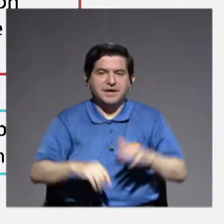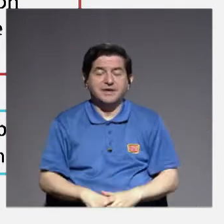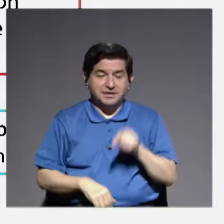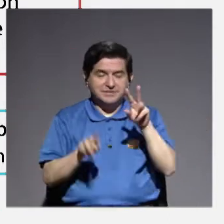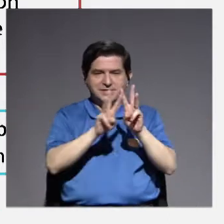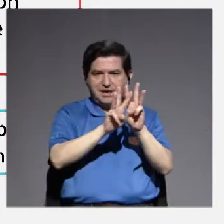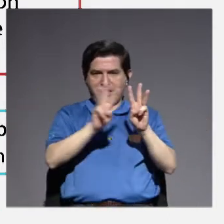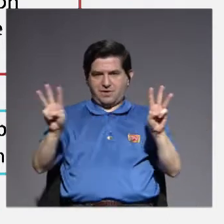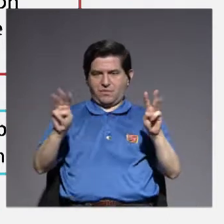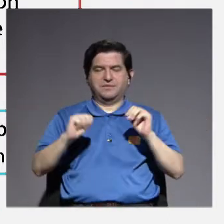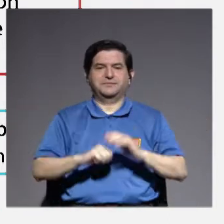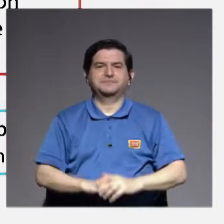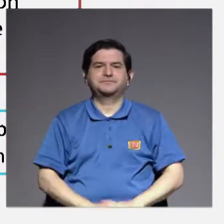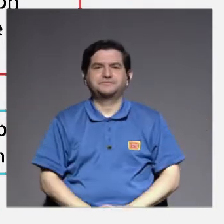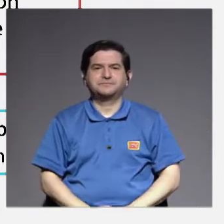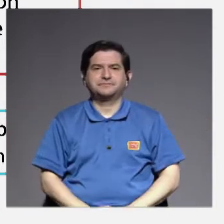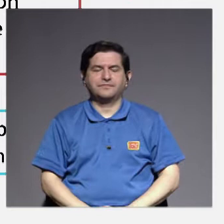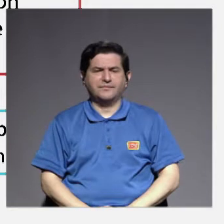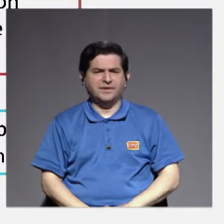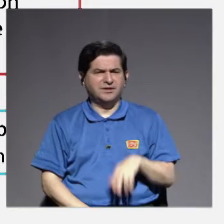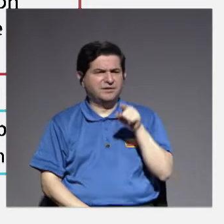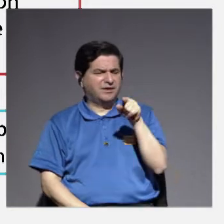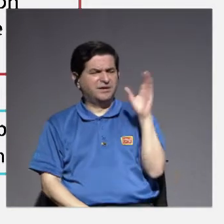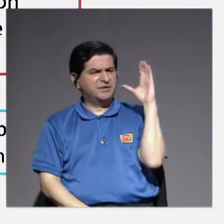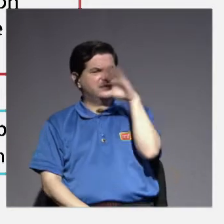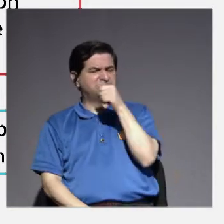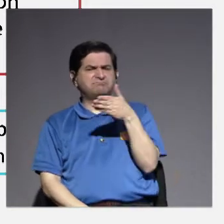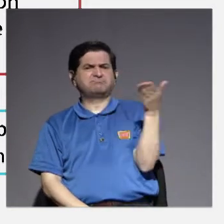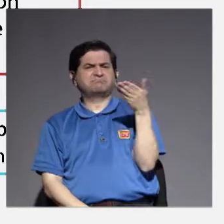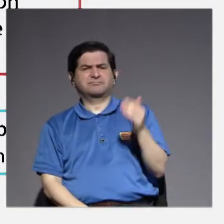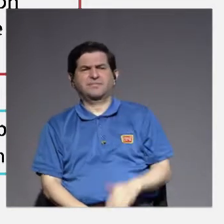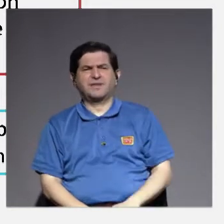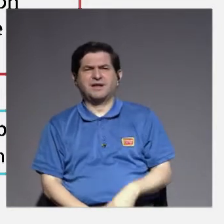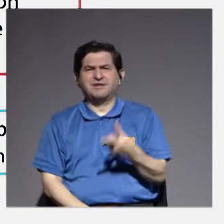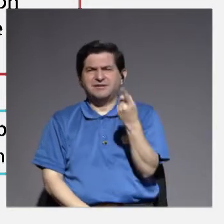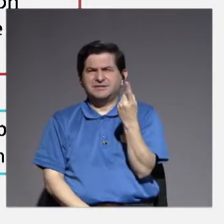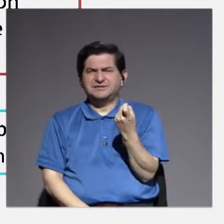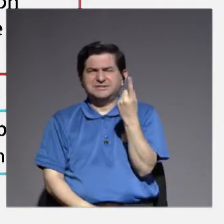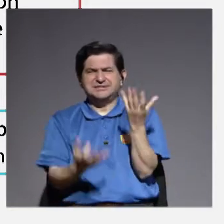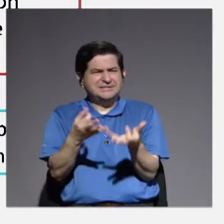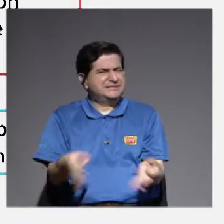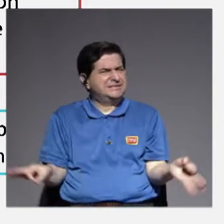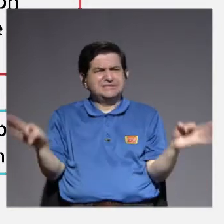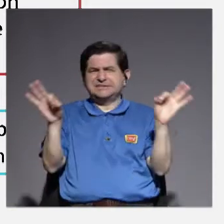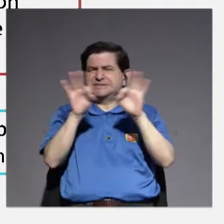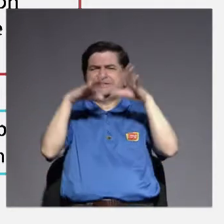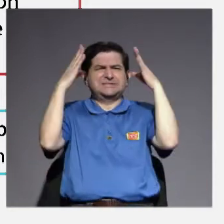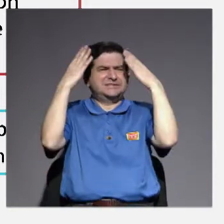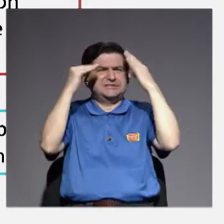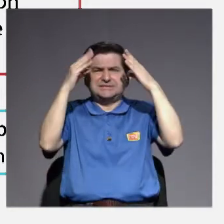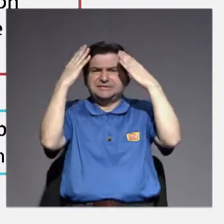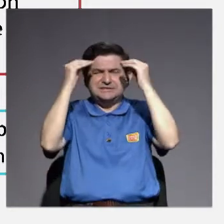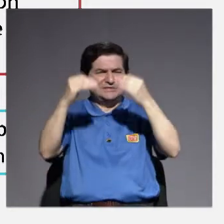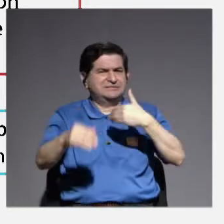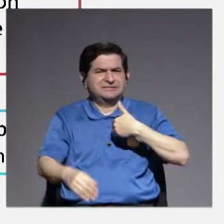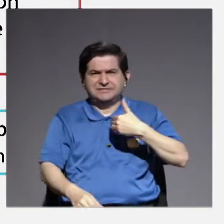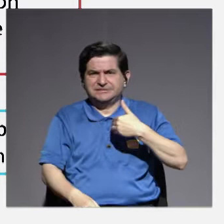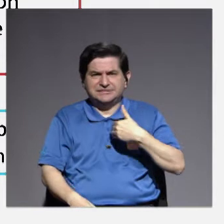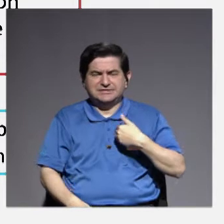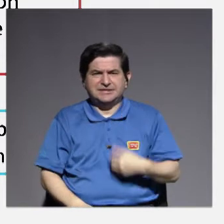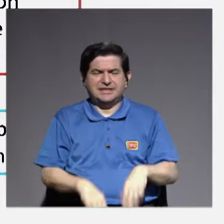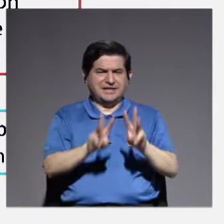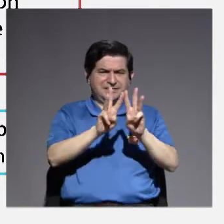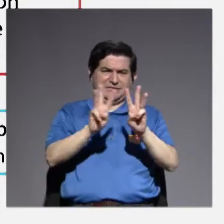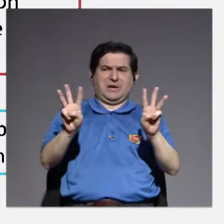web. Y aquí lo que podemos ver es que hay una deficiencia muy importante en la información disponible en páginas